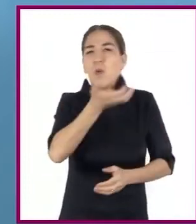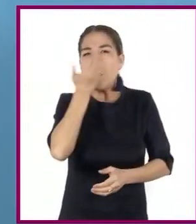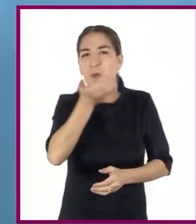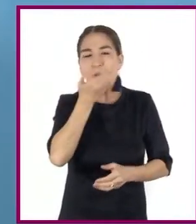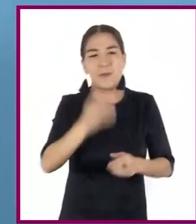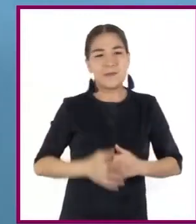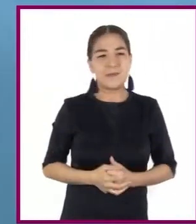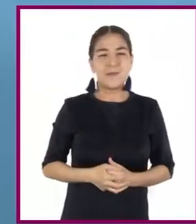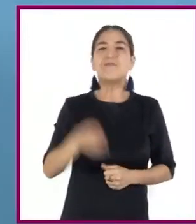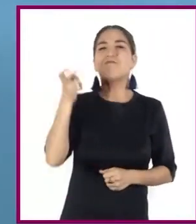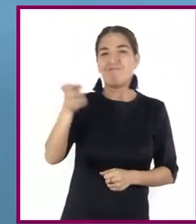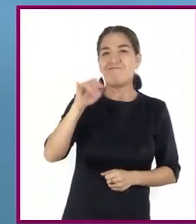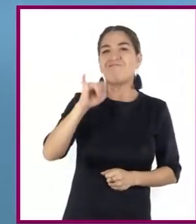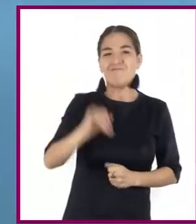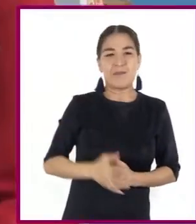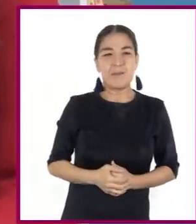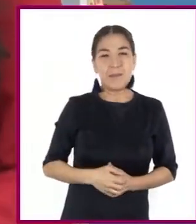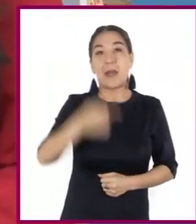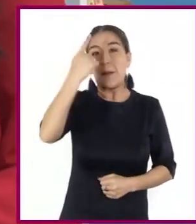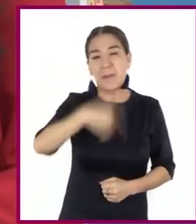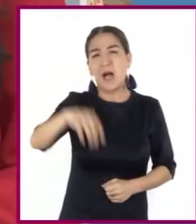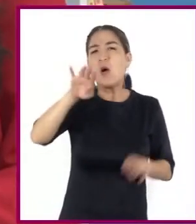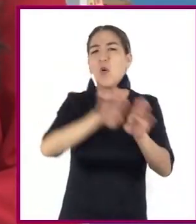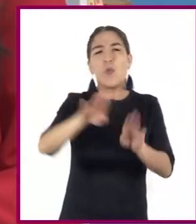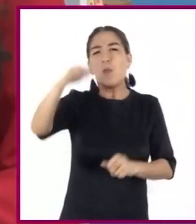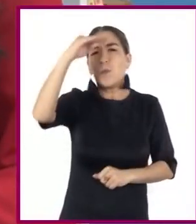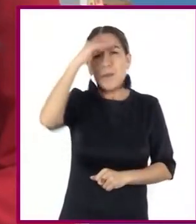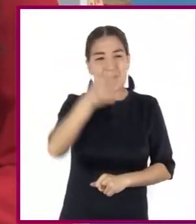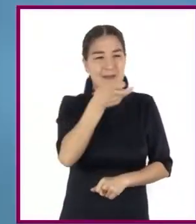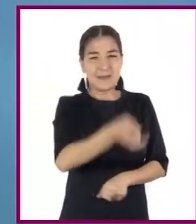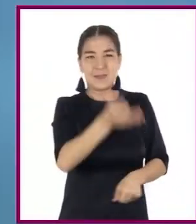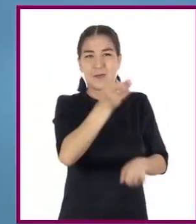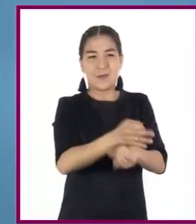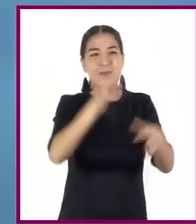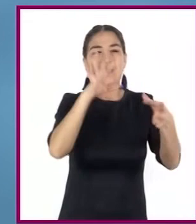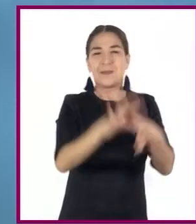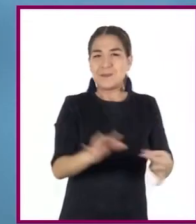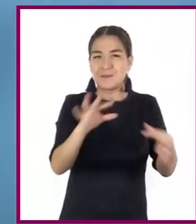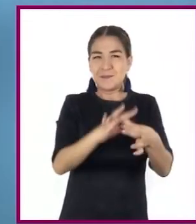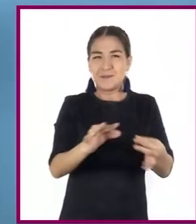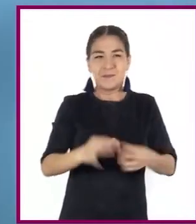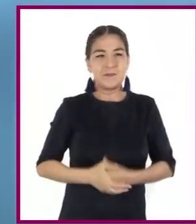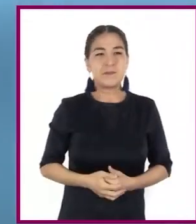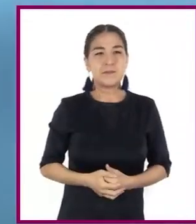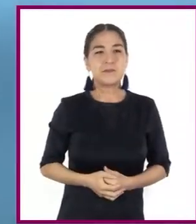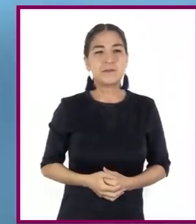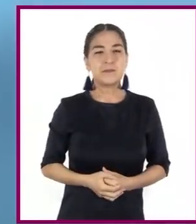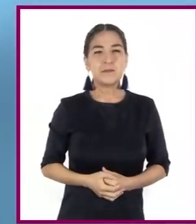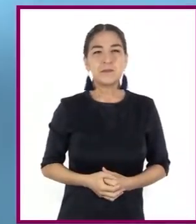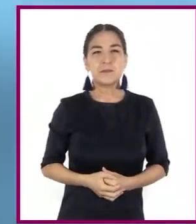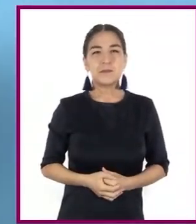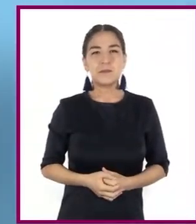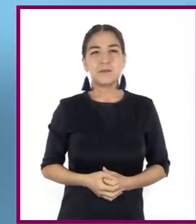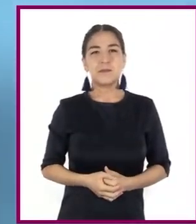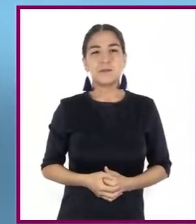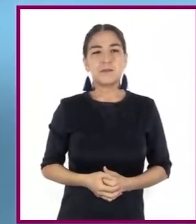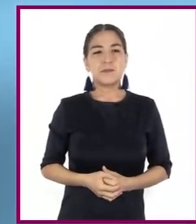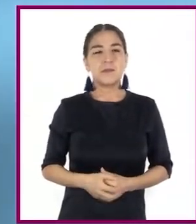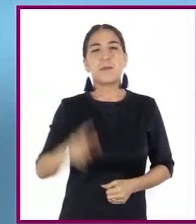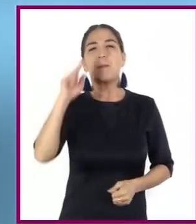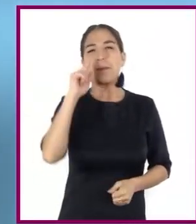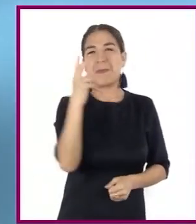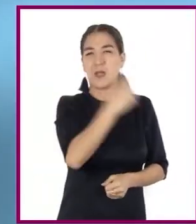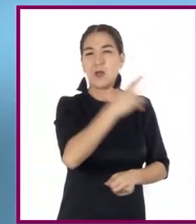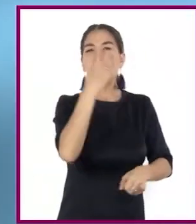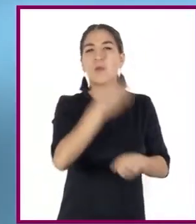maestra Michelle. Y para reflexionar un poco sobre lo que hemos estado hablando, escuchemos y veamos el